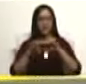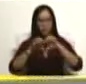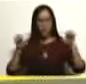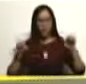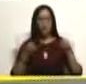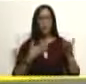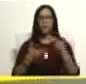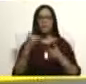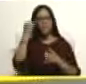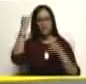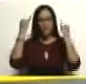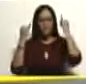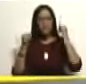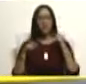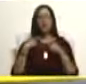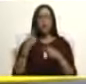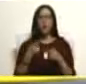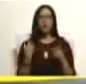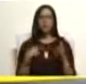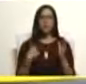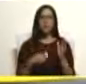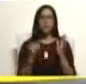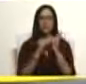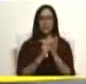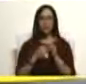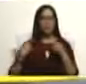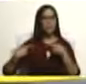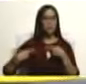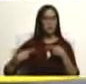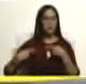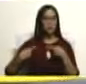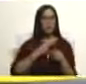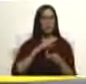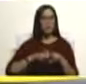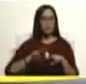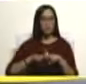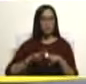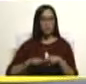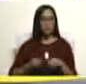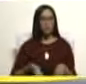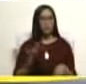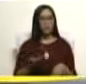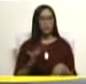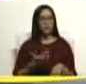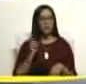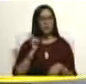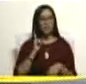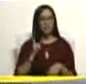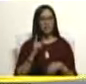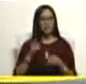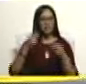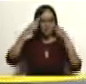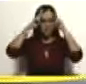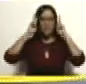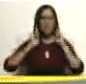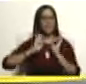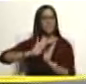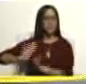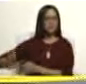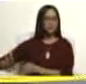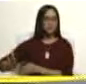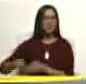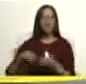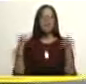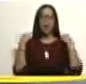ideas, otras también tienen contenidos del enemigo, que por supuesto para nuestros niños y niñas son fundamentales, que deban ser depuradas. El ejercicio